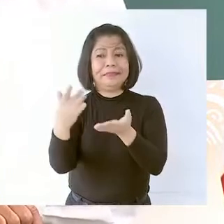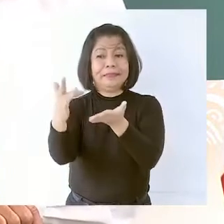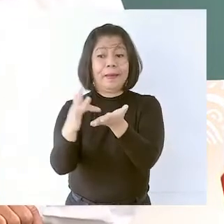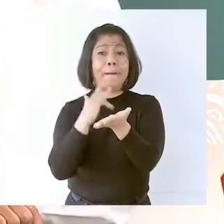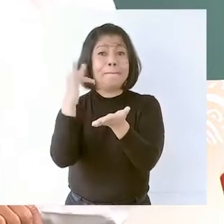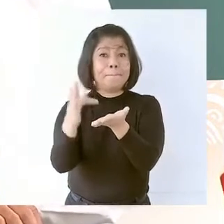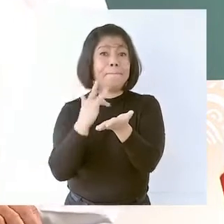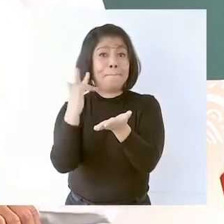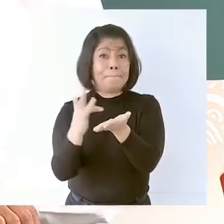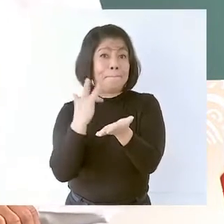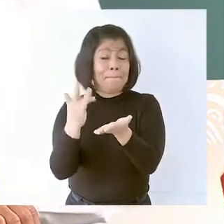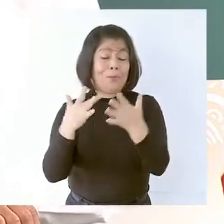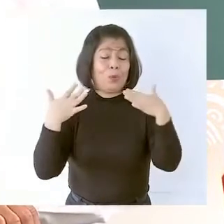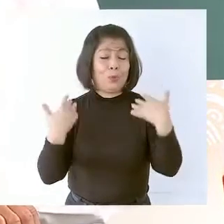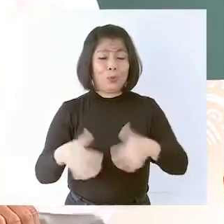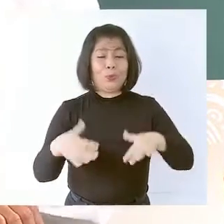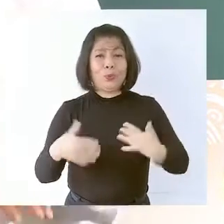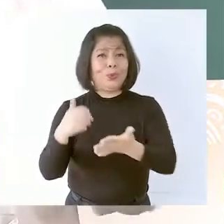No podríamos